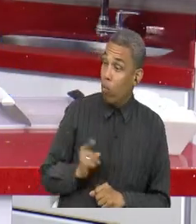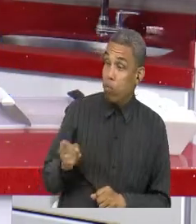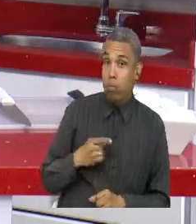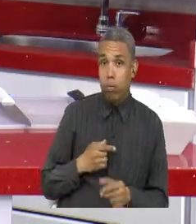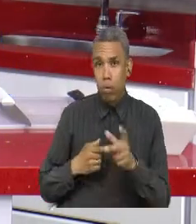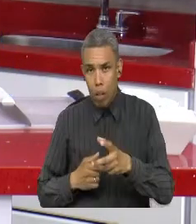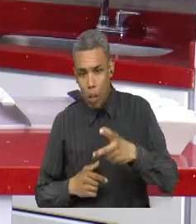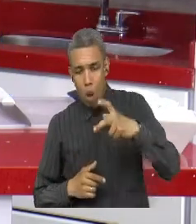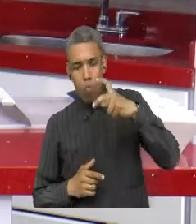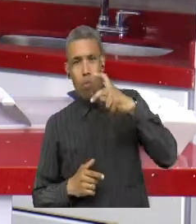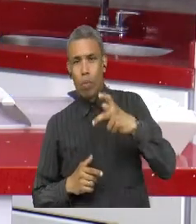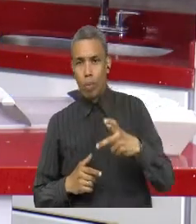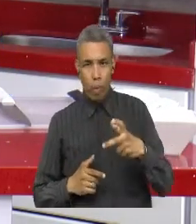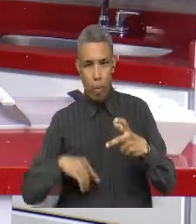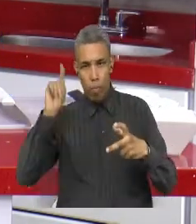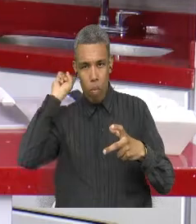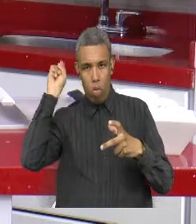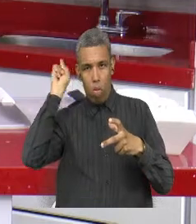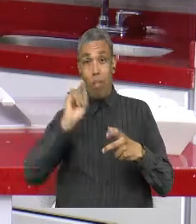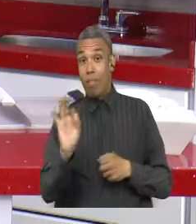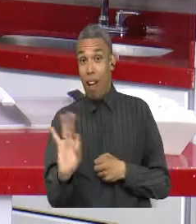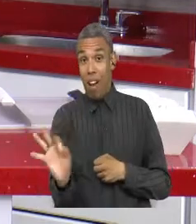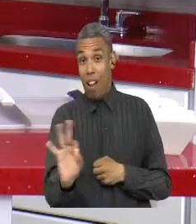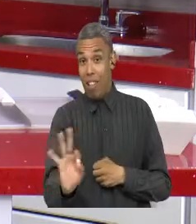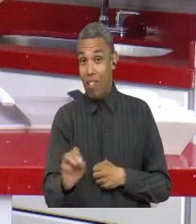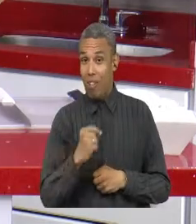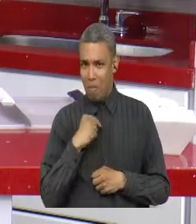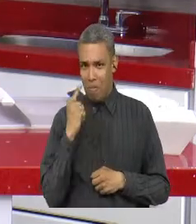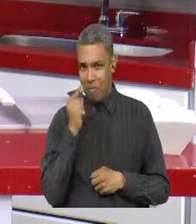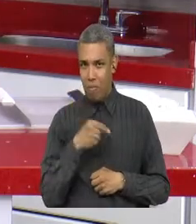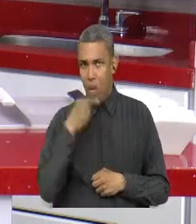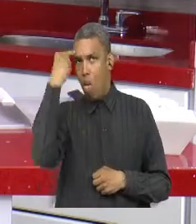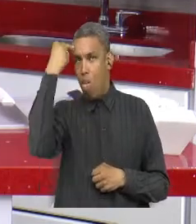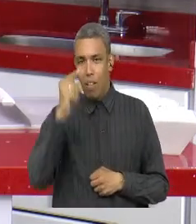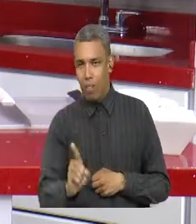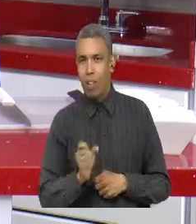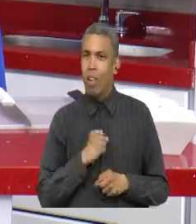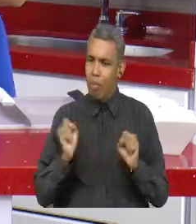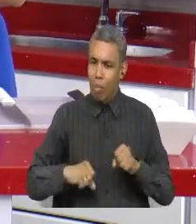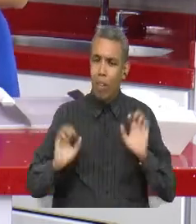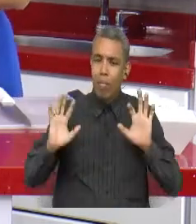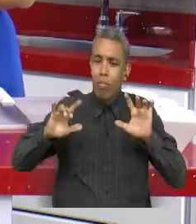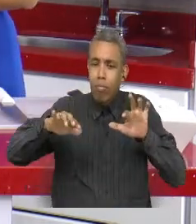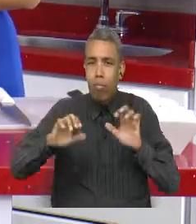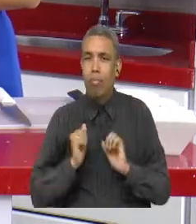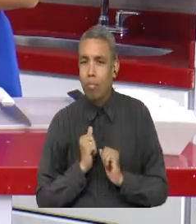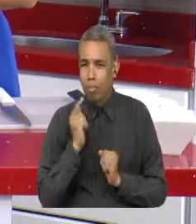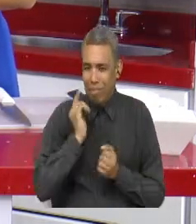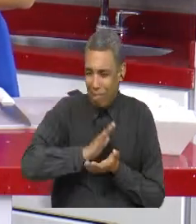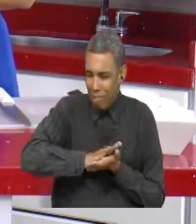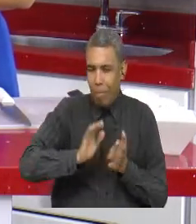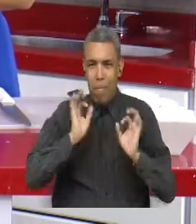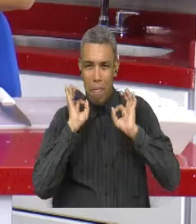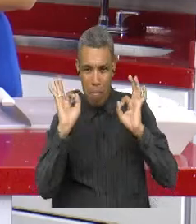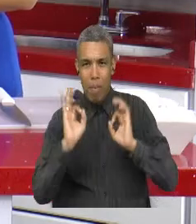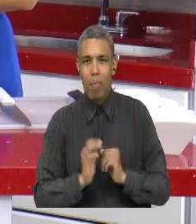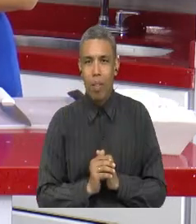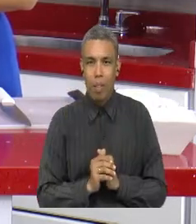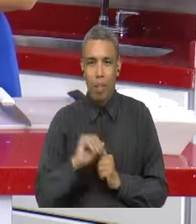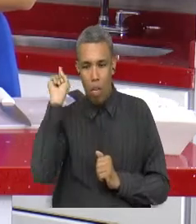nada alcohólicas ni nada por el estilo, para que ustedes se vayan en familia y se deleiten ahí. Celebración sana con Zona Rápida y